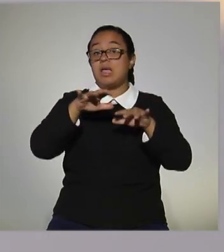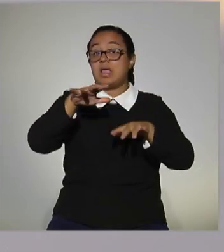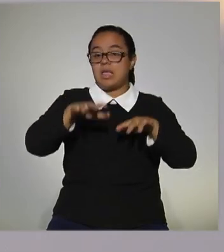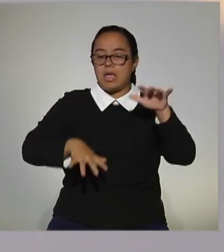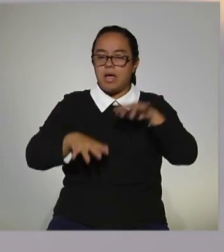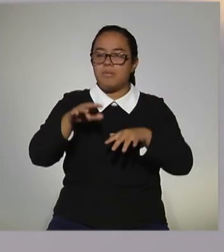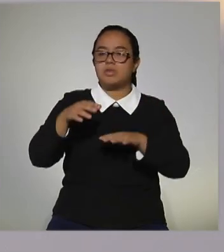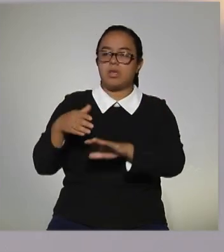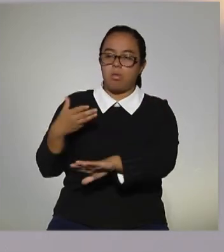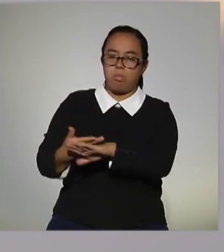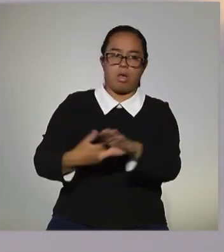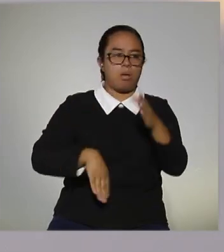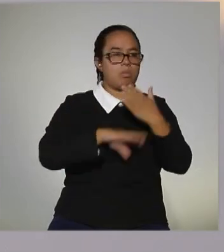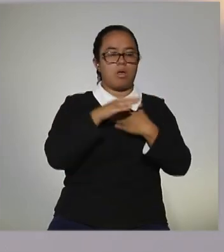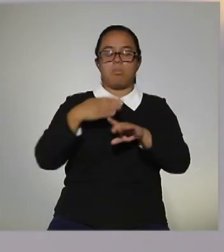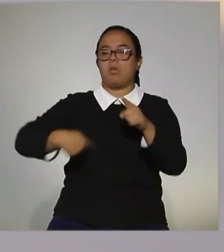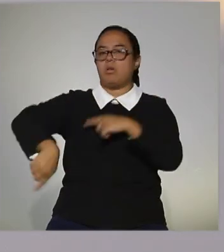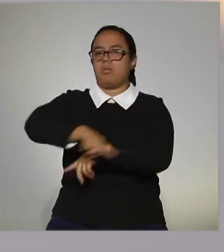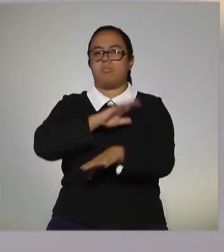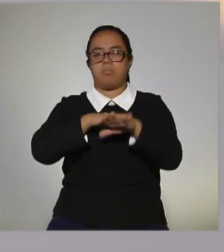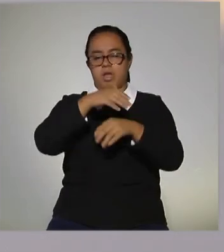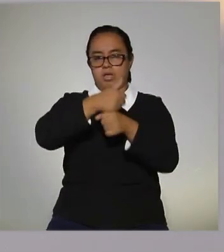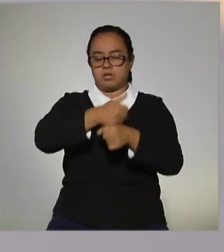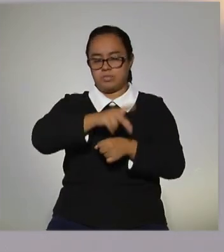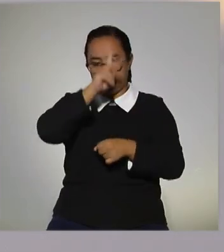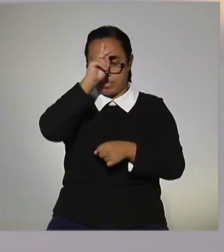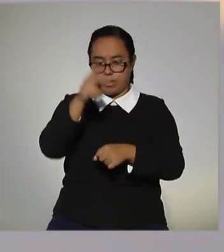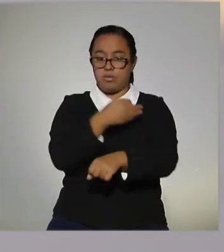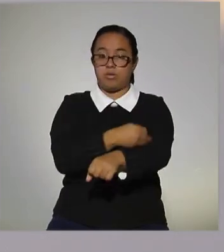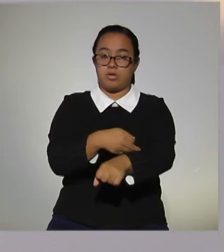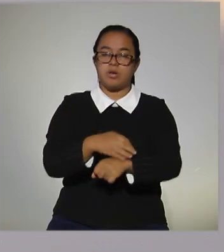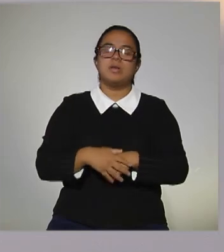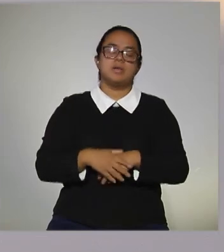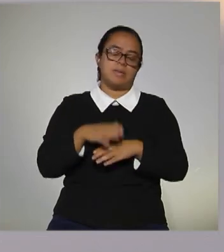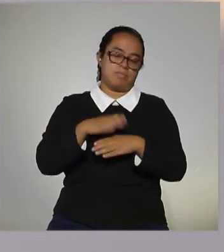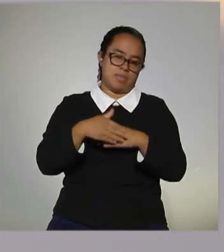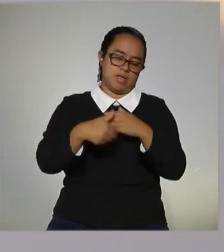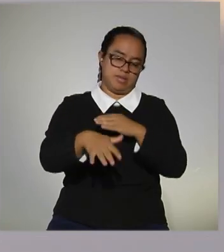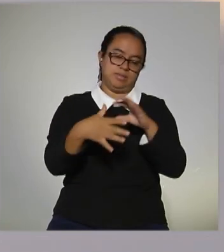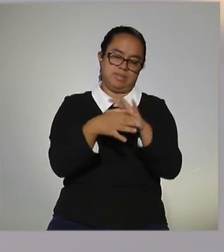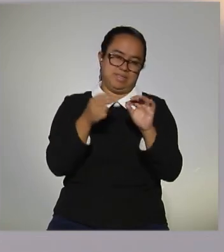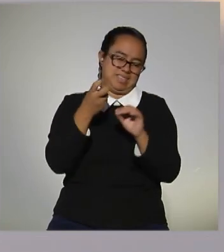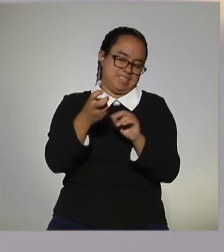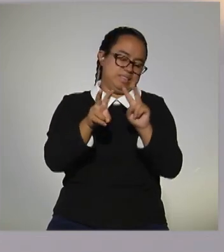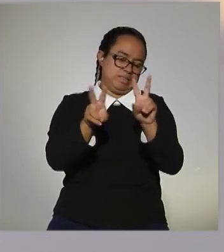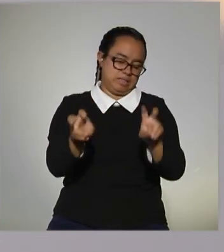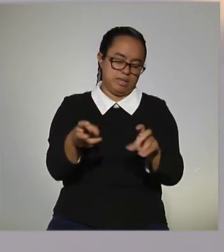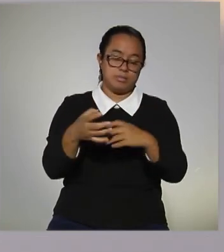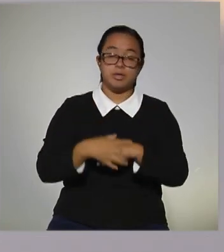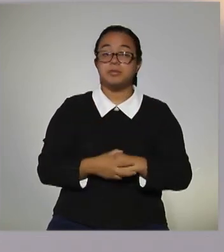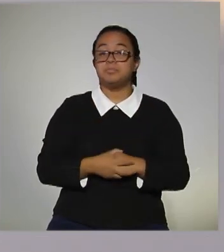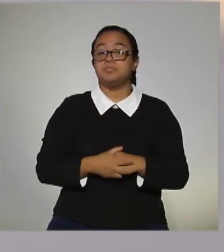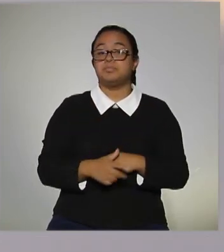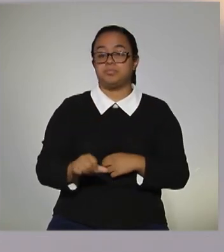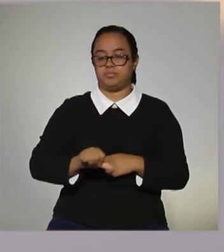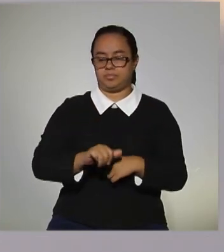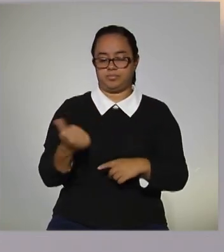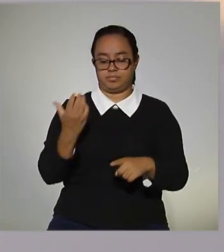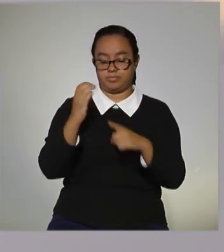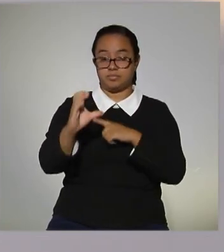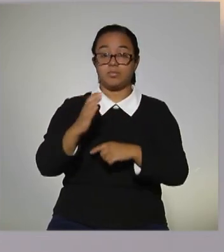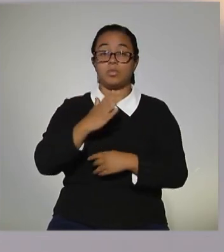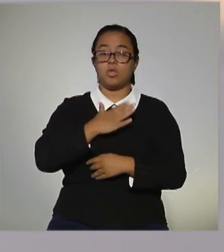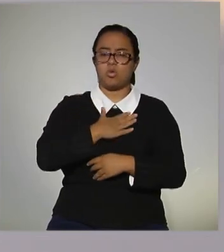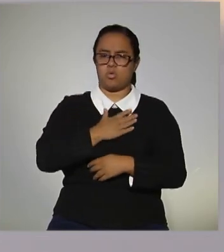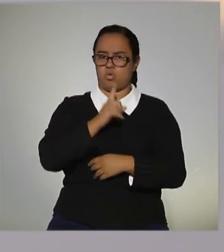más daño se recibe. Pues justo vamos a estar hablando en el programa de todo esto y nos comentan también, desde mi experiencia, tuve